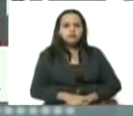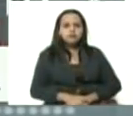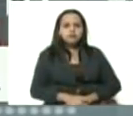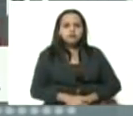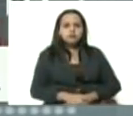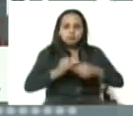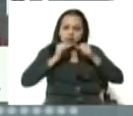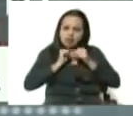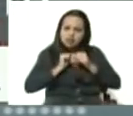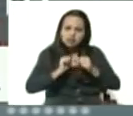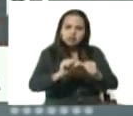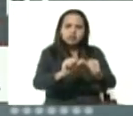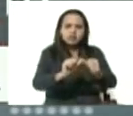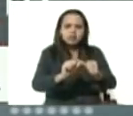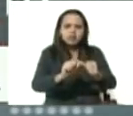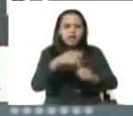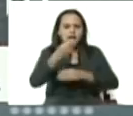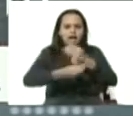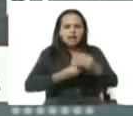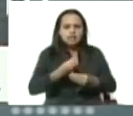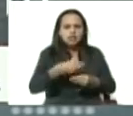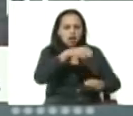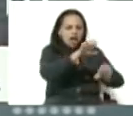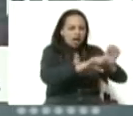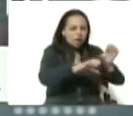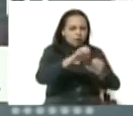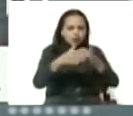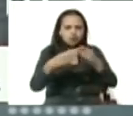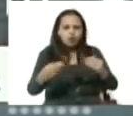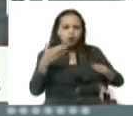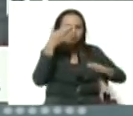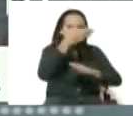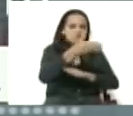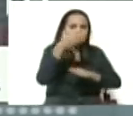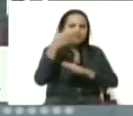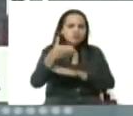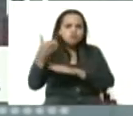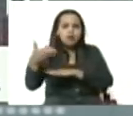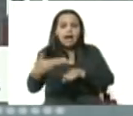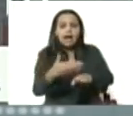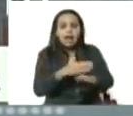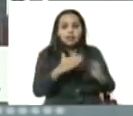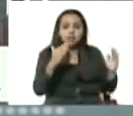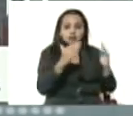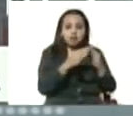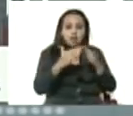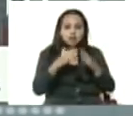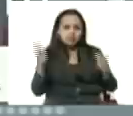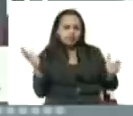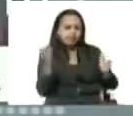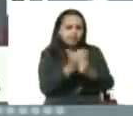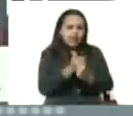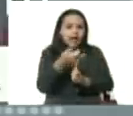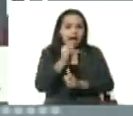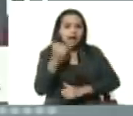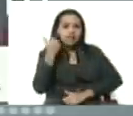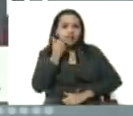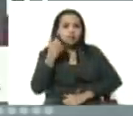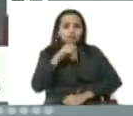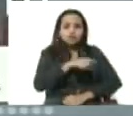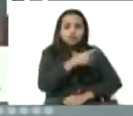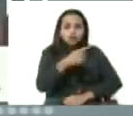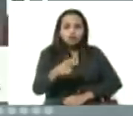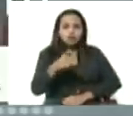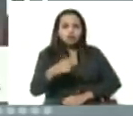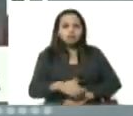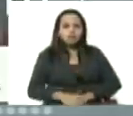seguir haciendo el despistaje masivo, llegar de forma temprana al virus para evitar que los casos